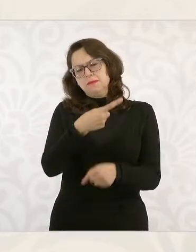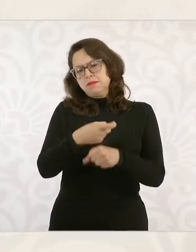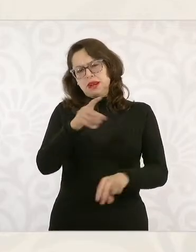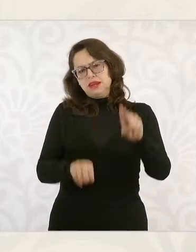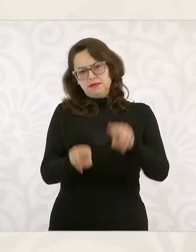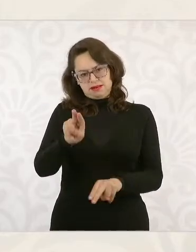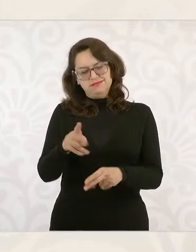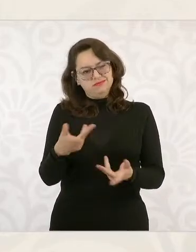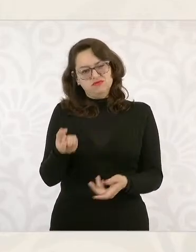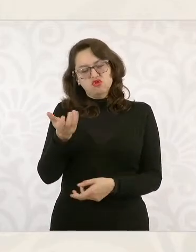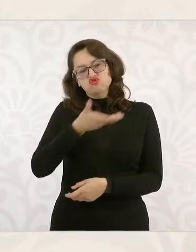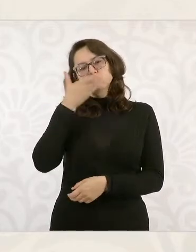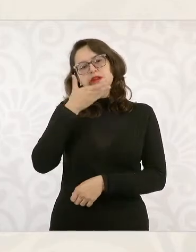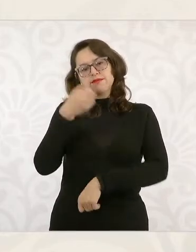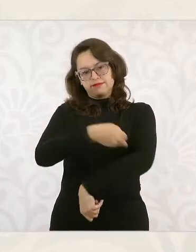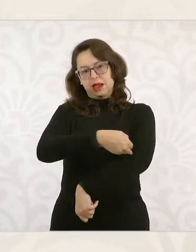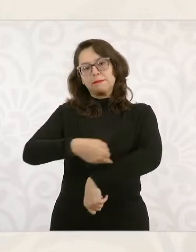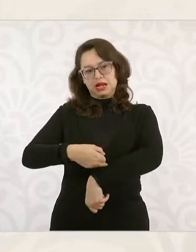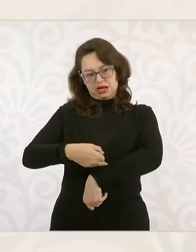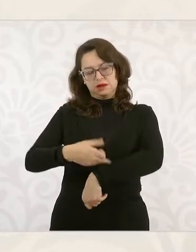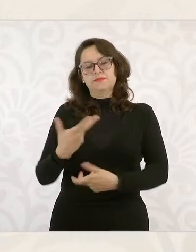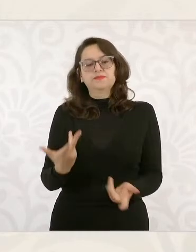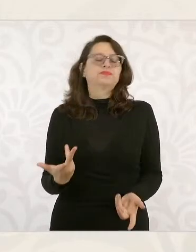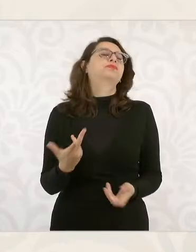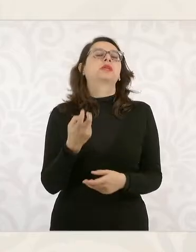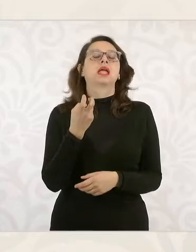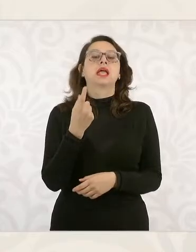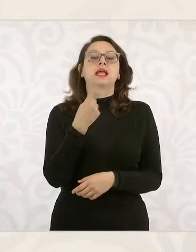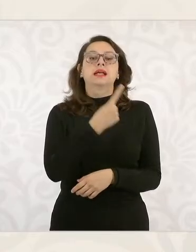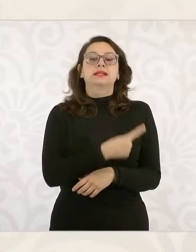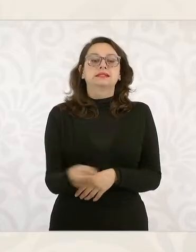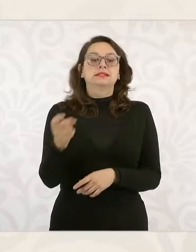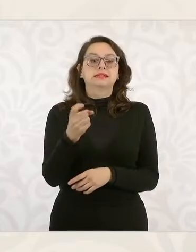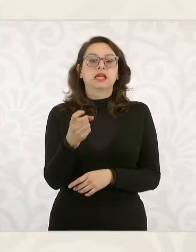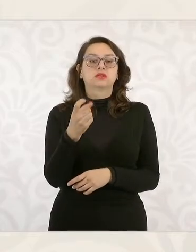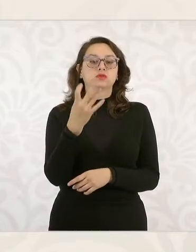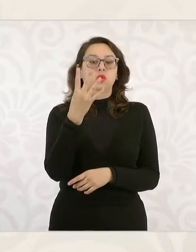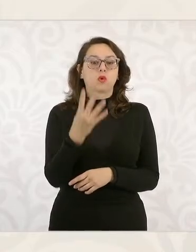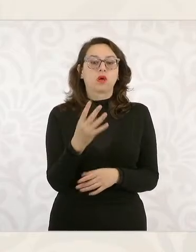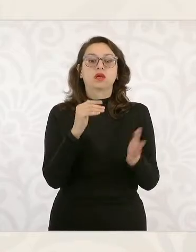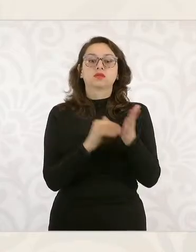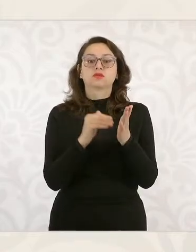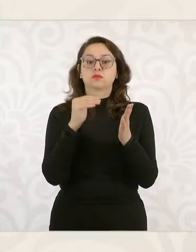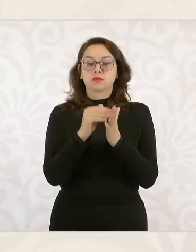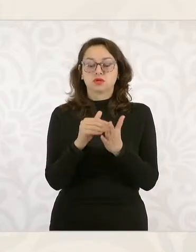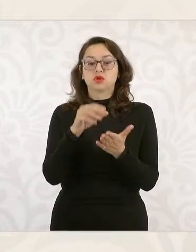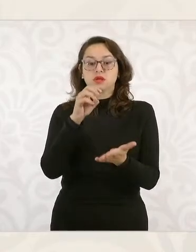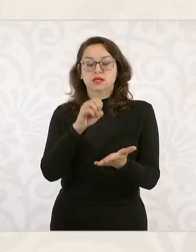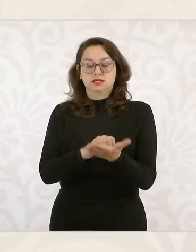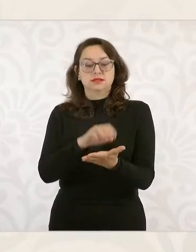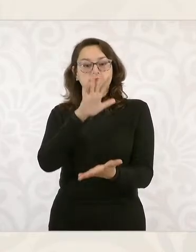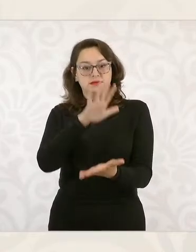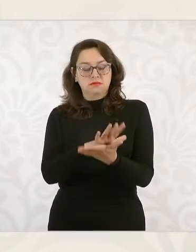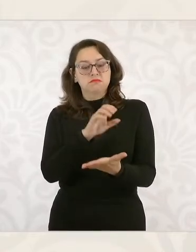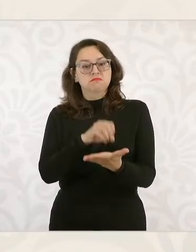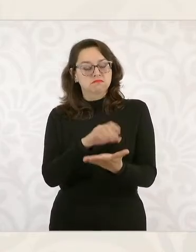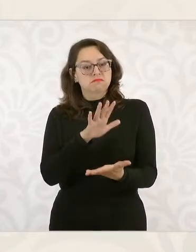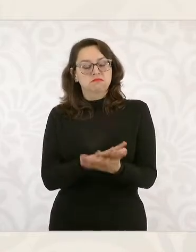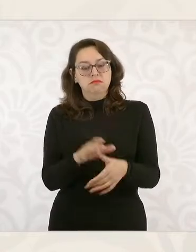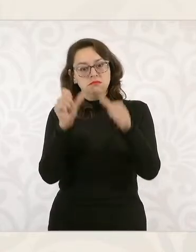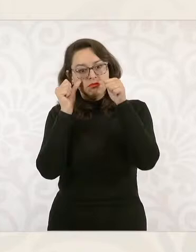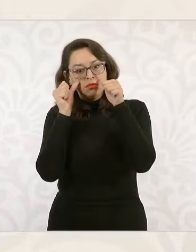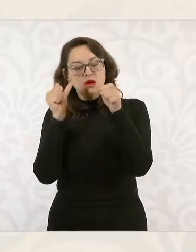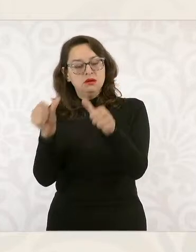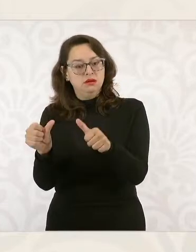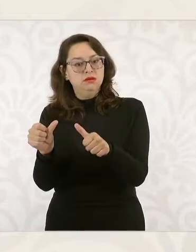atención. Se hicieron, como ya lo mencionábamos, 104 millones de consultas de medicina